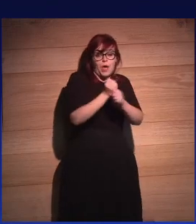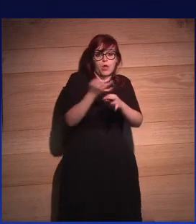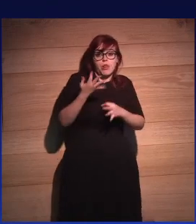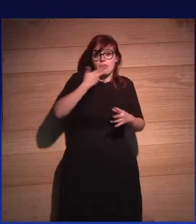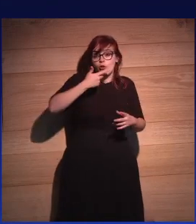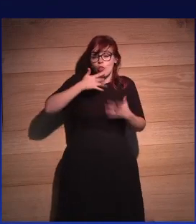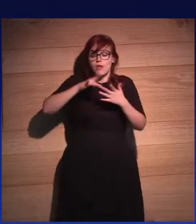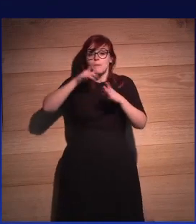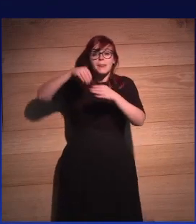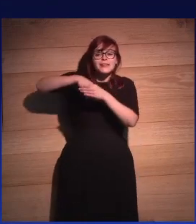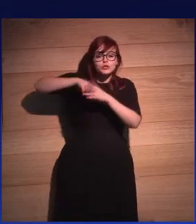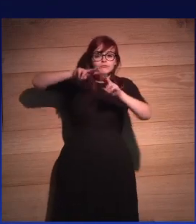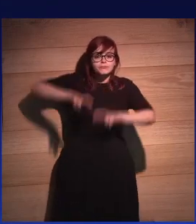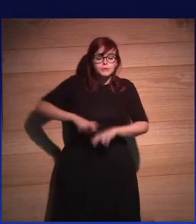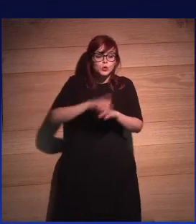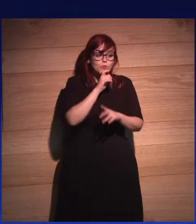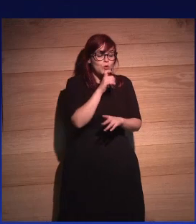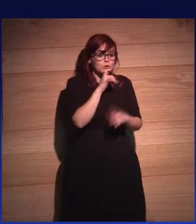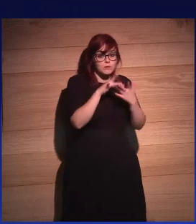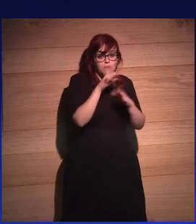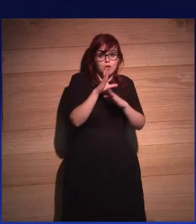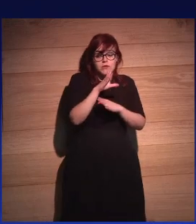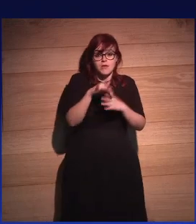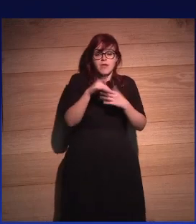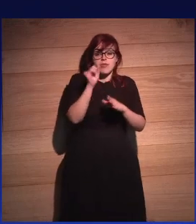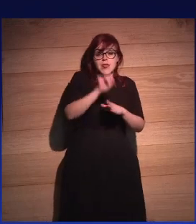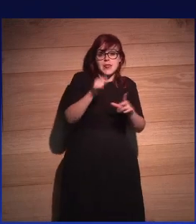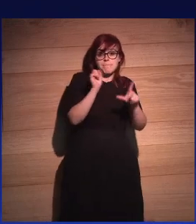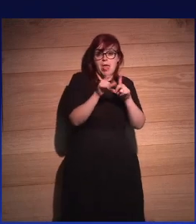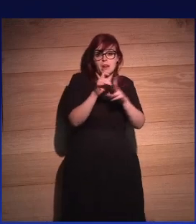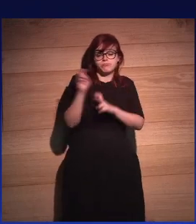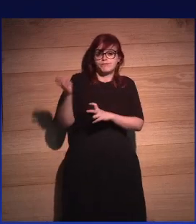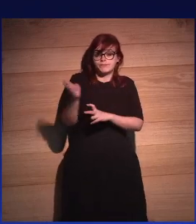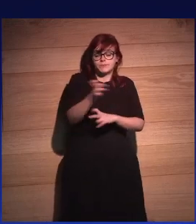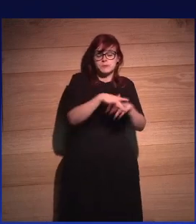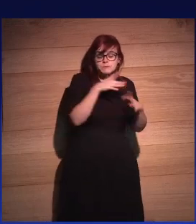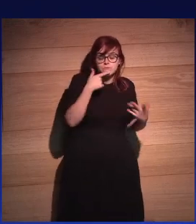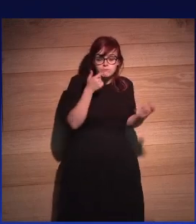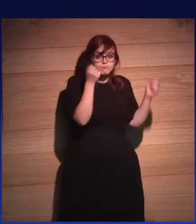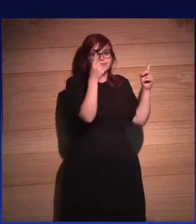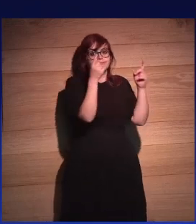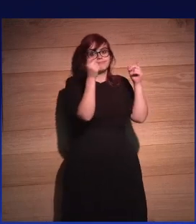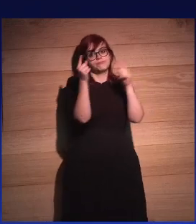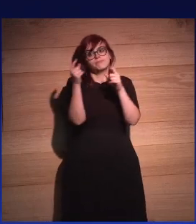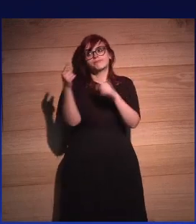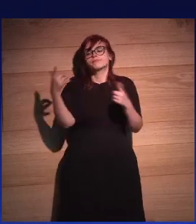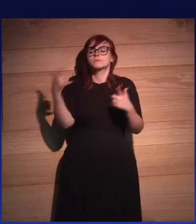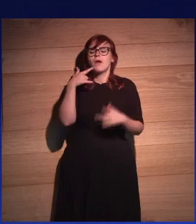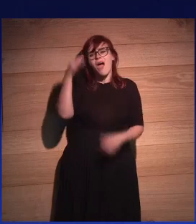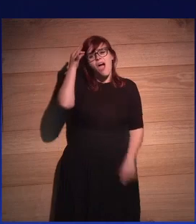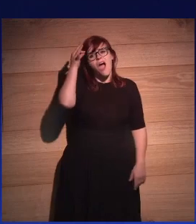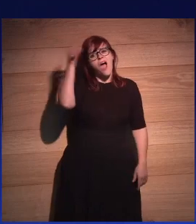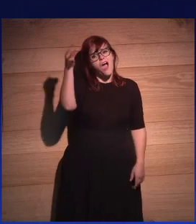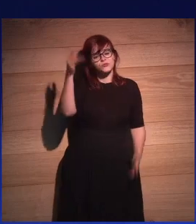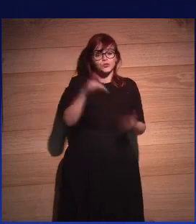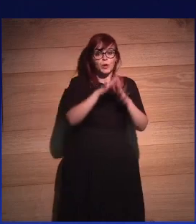necesito conocer cómo funcionan por dentro, ¿vale? Y tengo cuentas, ¿vale? Y Y es que estoy harto de de ver